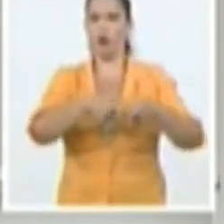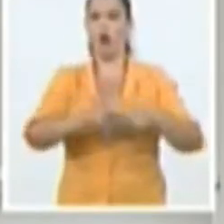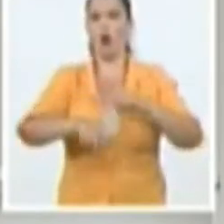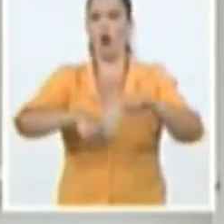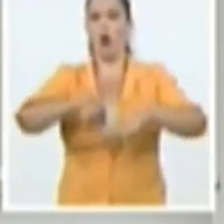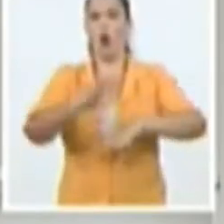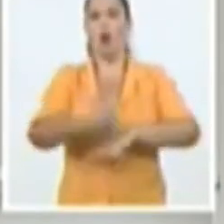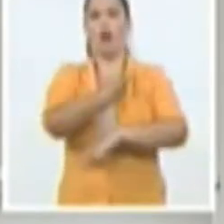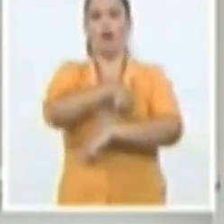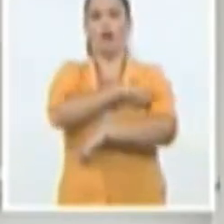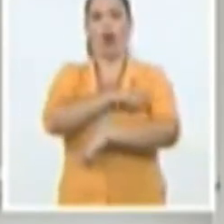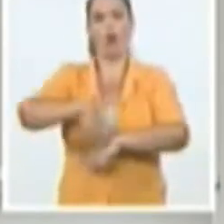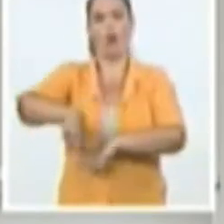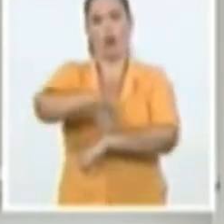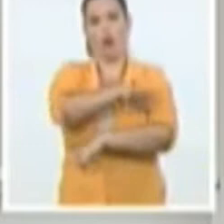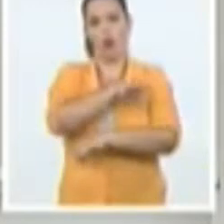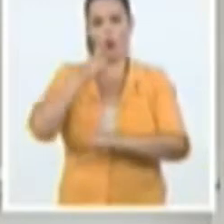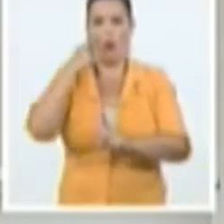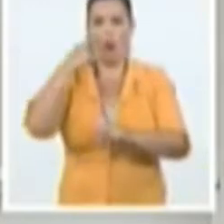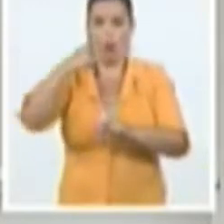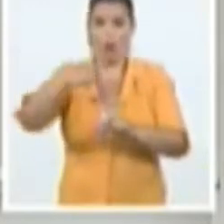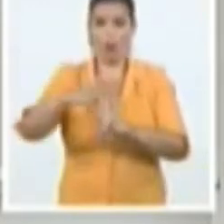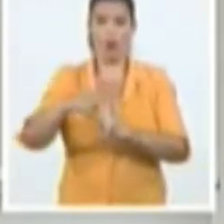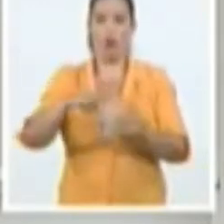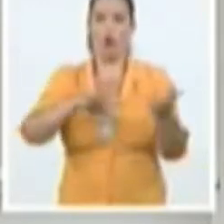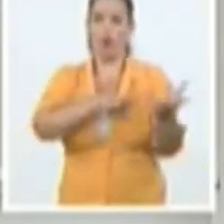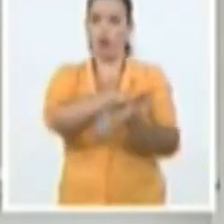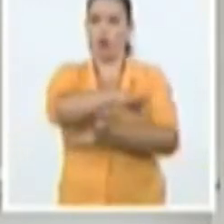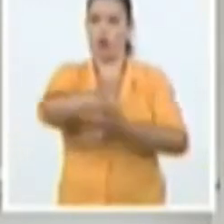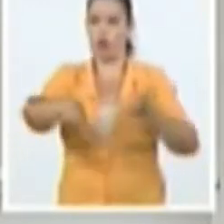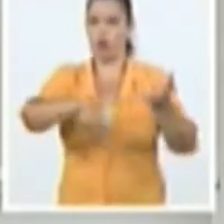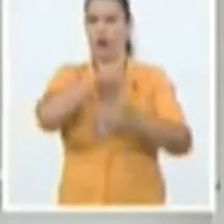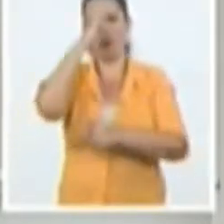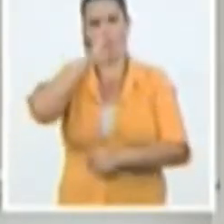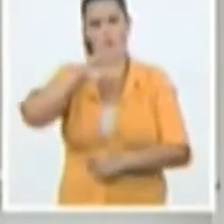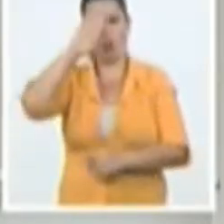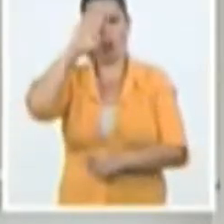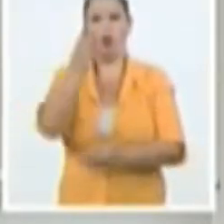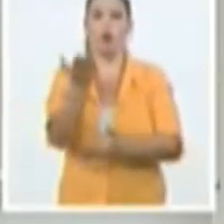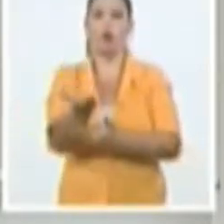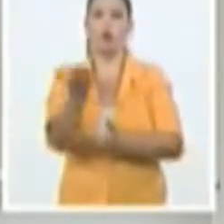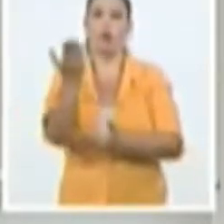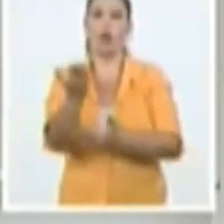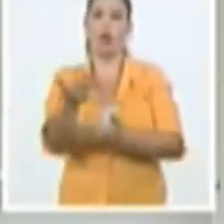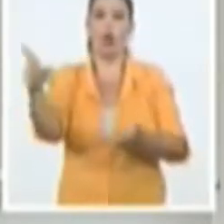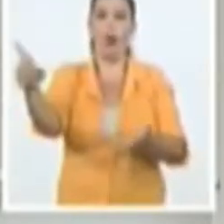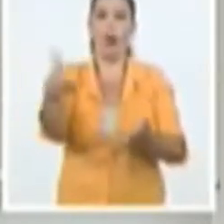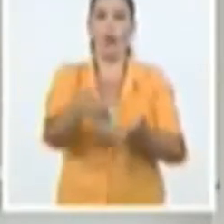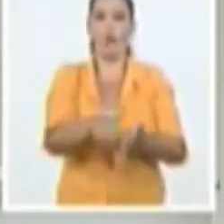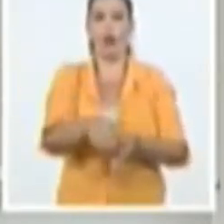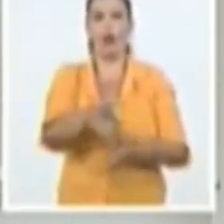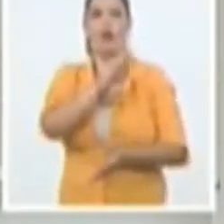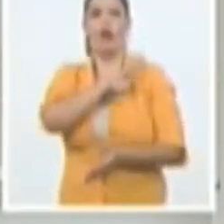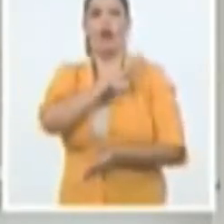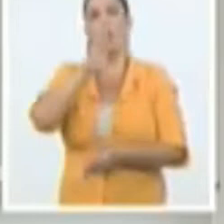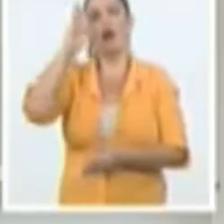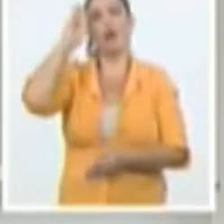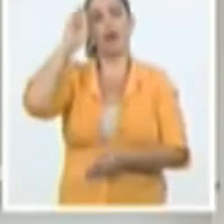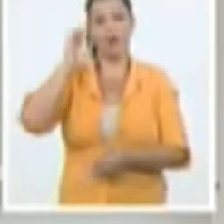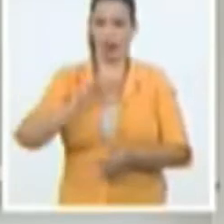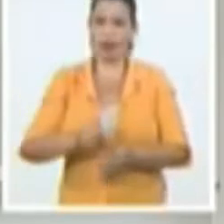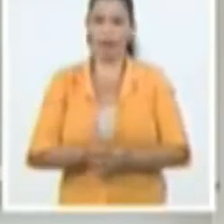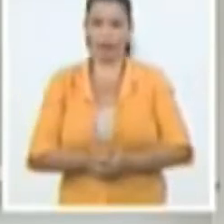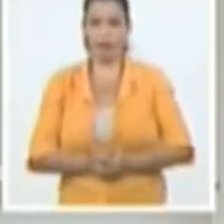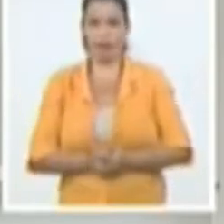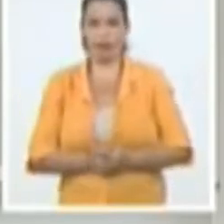desestabilizar el país e instan a la intervención militar. Es algo recurrente, permanente, la manera en